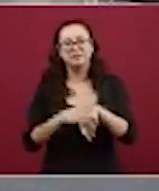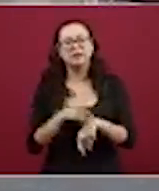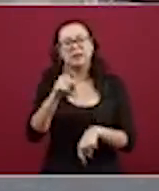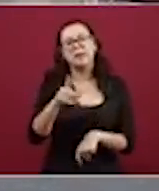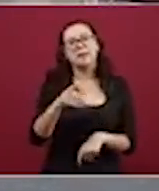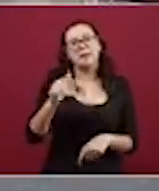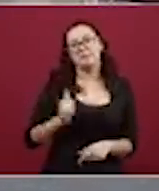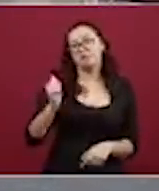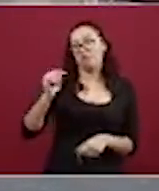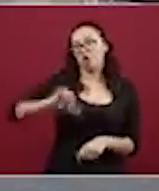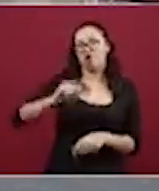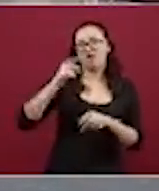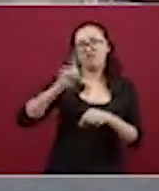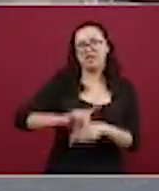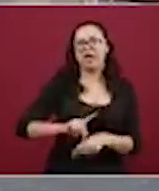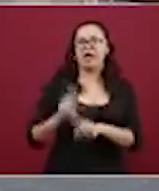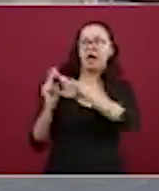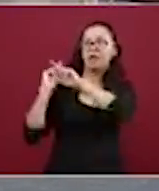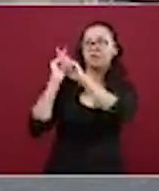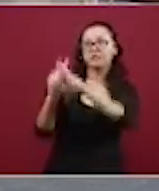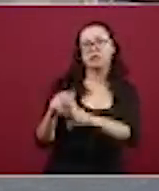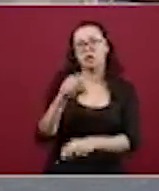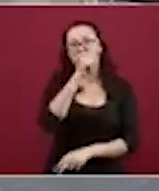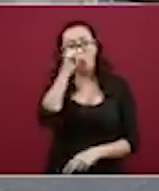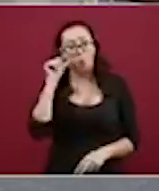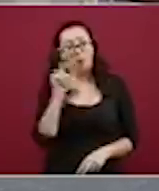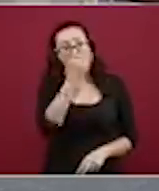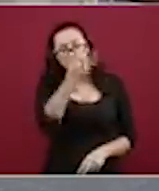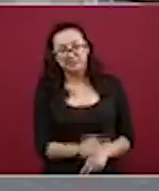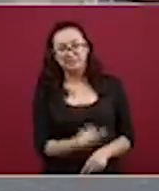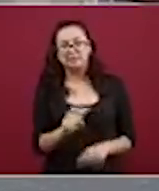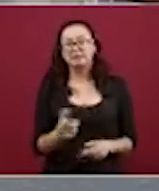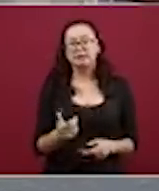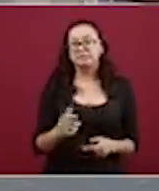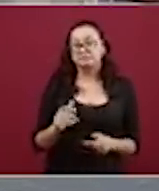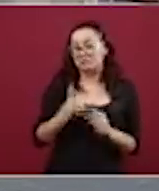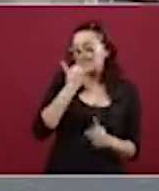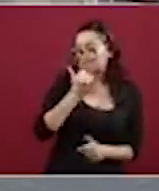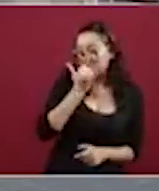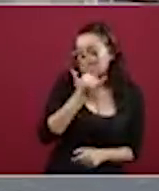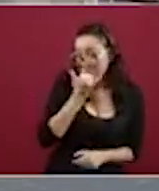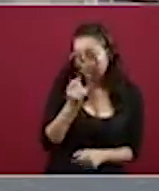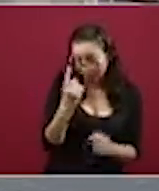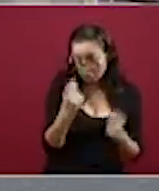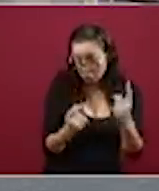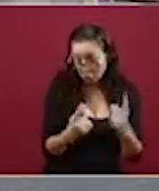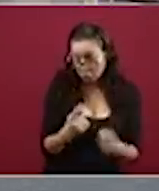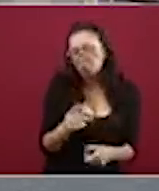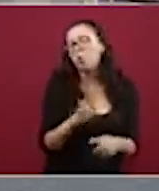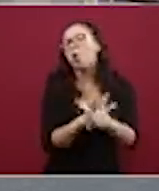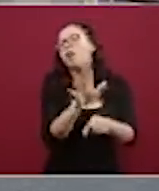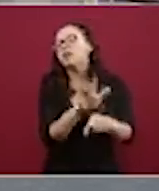presidente Benito Juárez cometió errores y cuáles serían estos? Gracias, presidente.